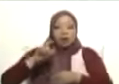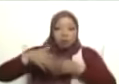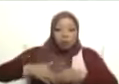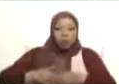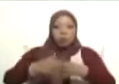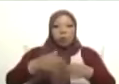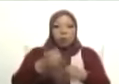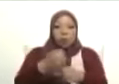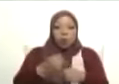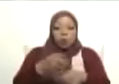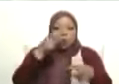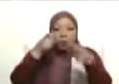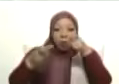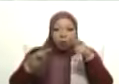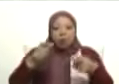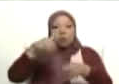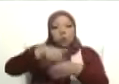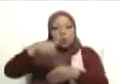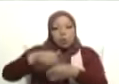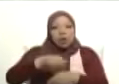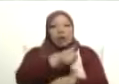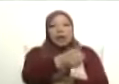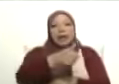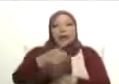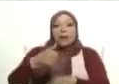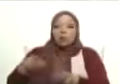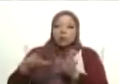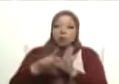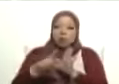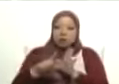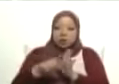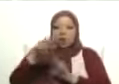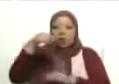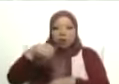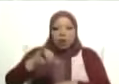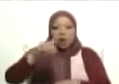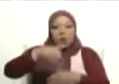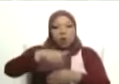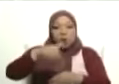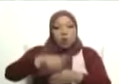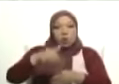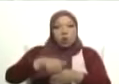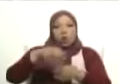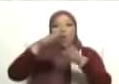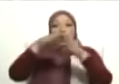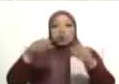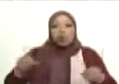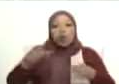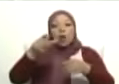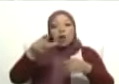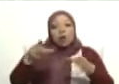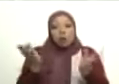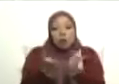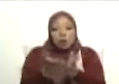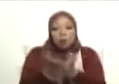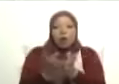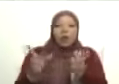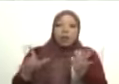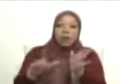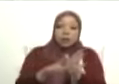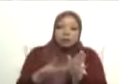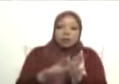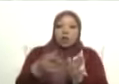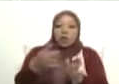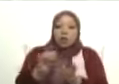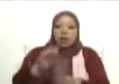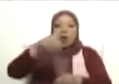despliegue radial a cada uno de los centros de votación. Y hoy podemos decir que todos los centros de votación, todo el